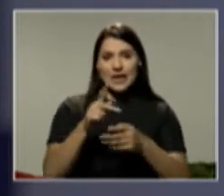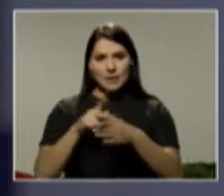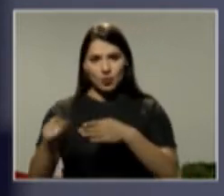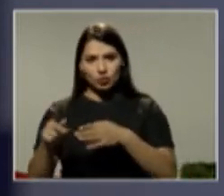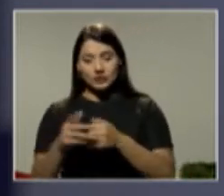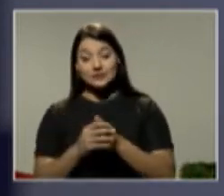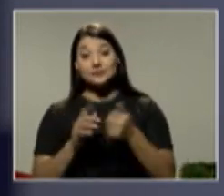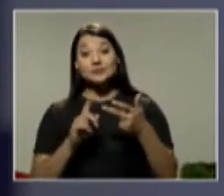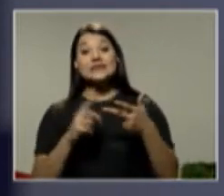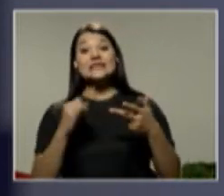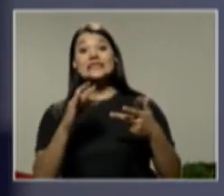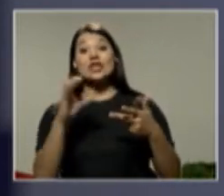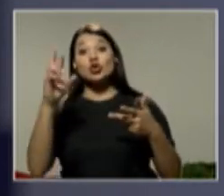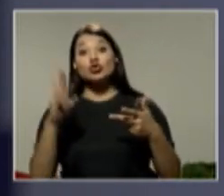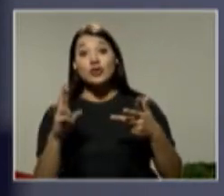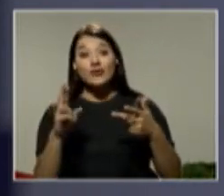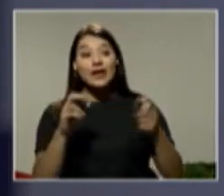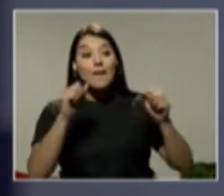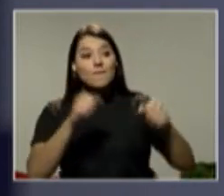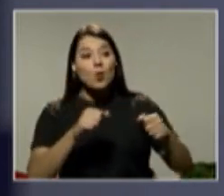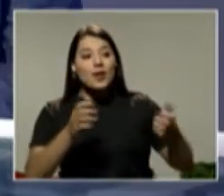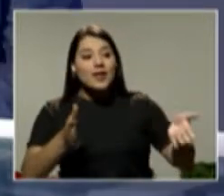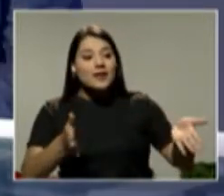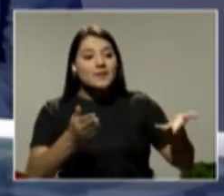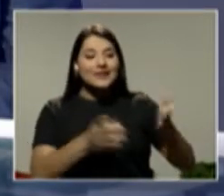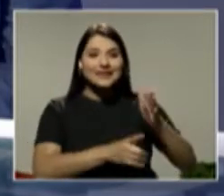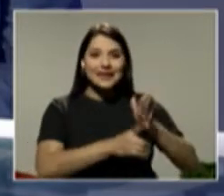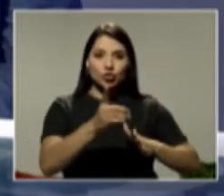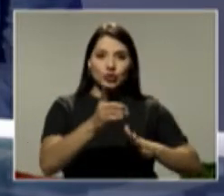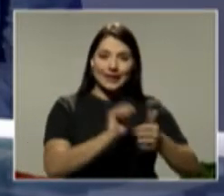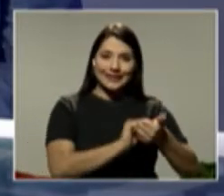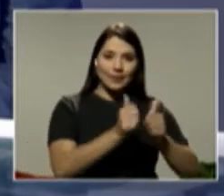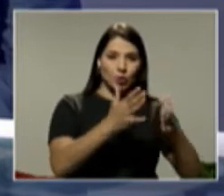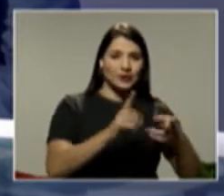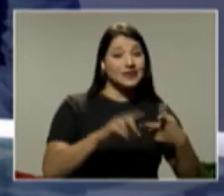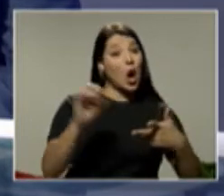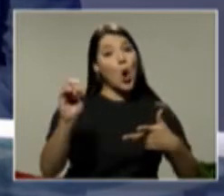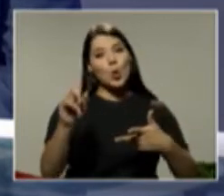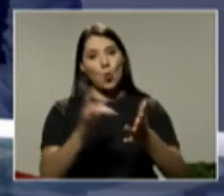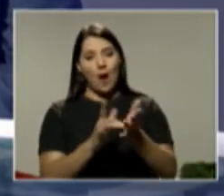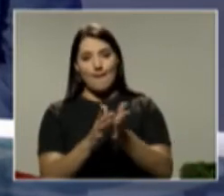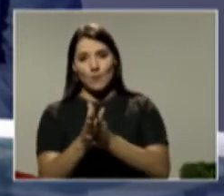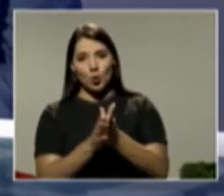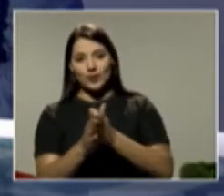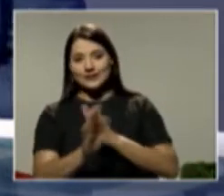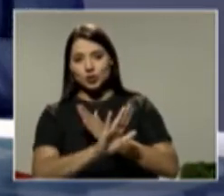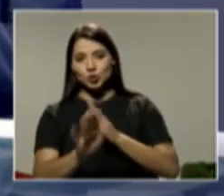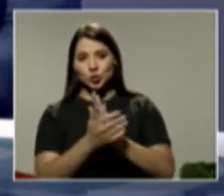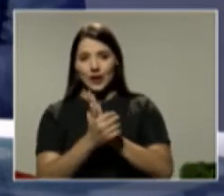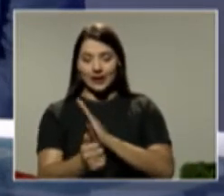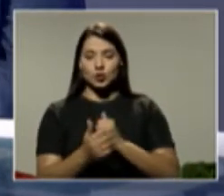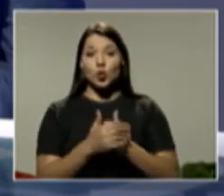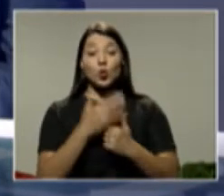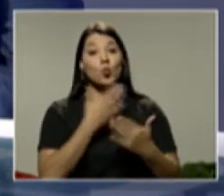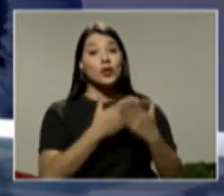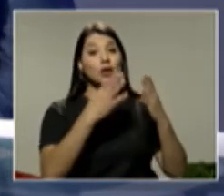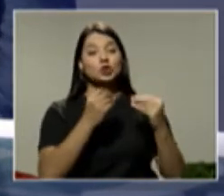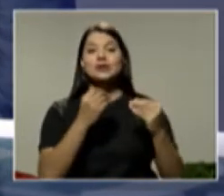o desaprovecha a sus talentos jóvenes. Buenas noches, don Henry. Muchísimas gracias por la invitación y pues